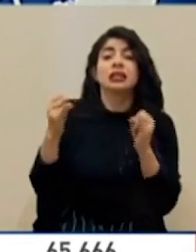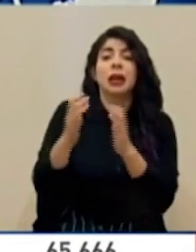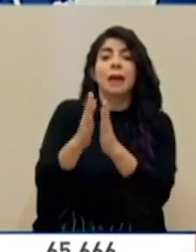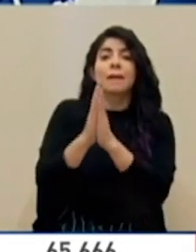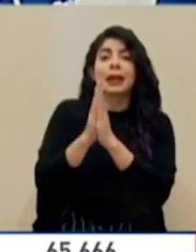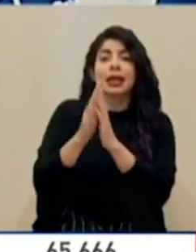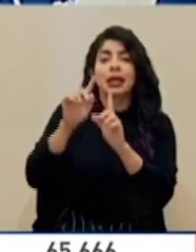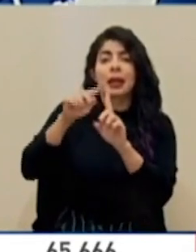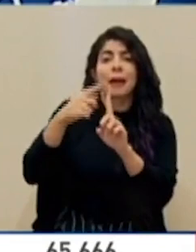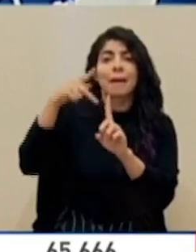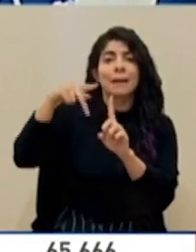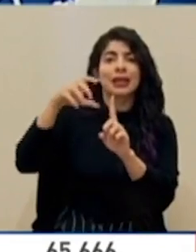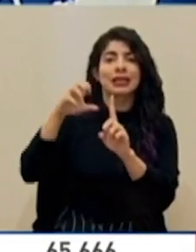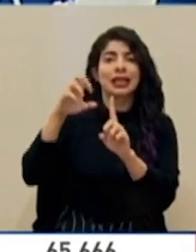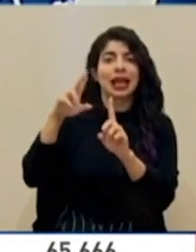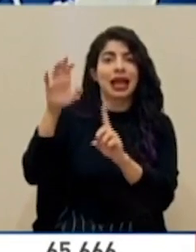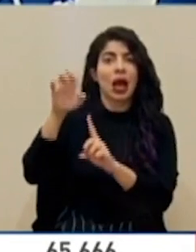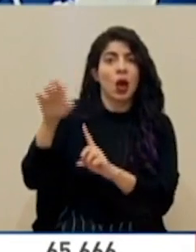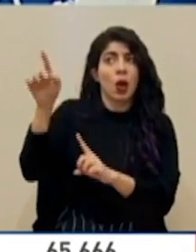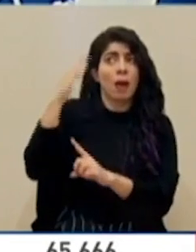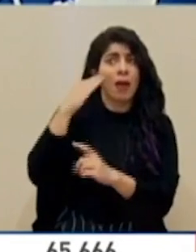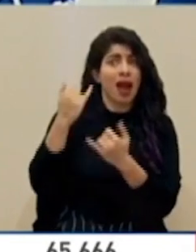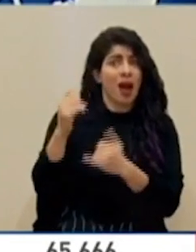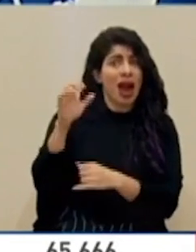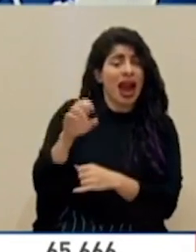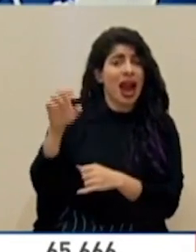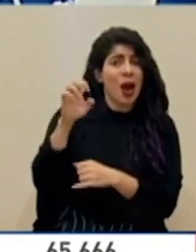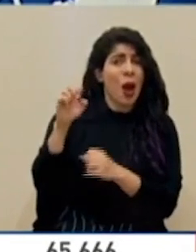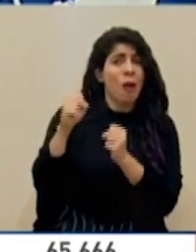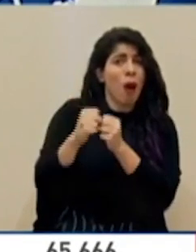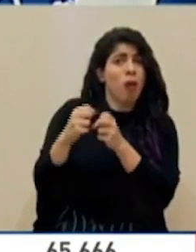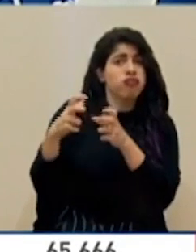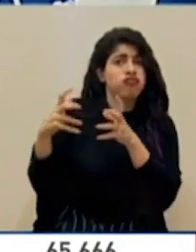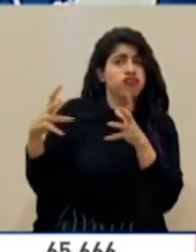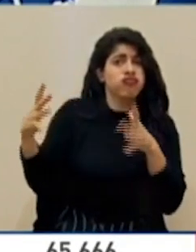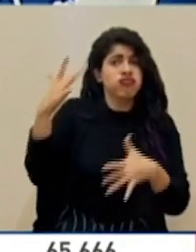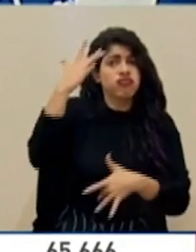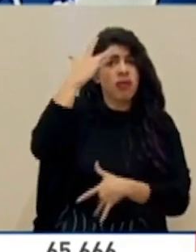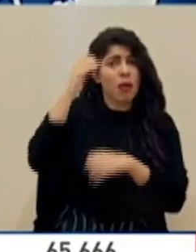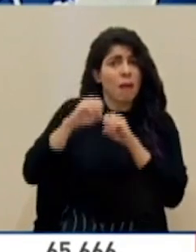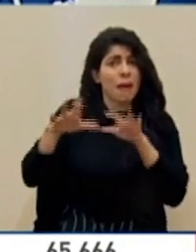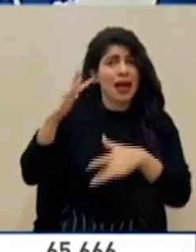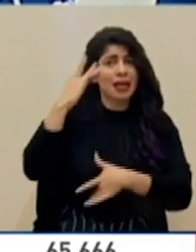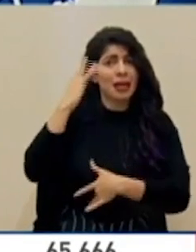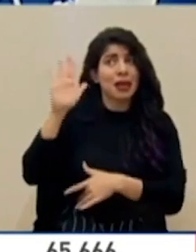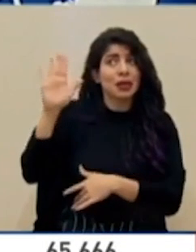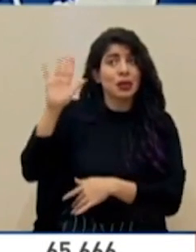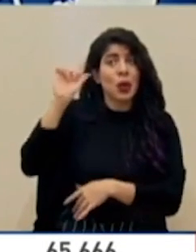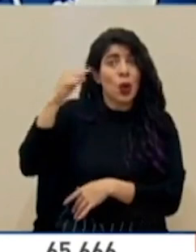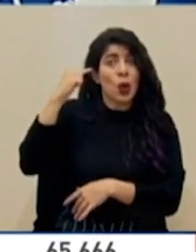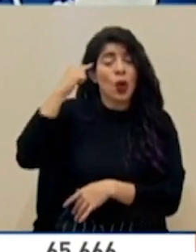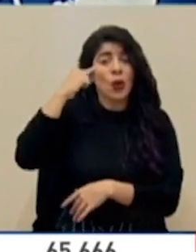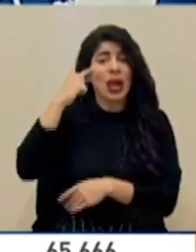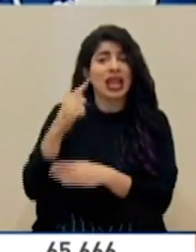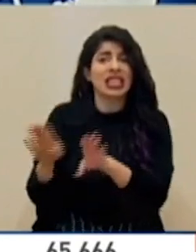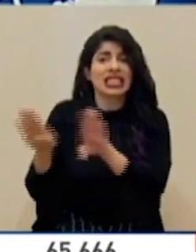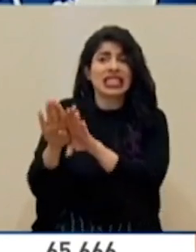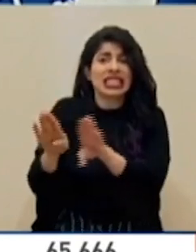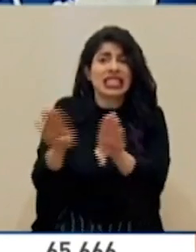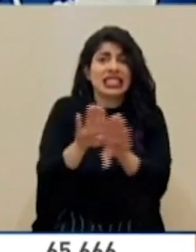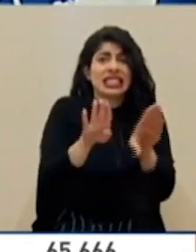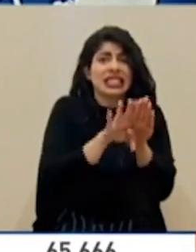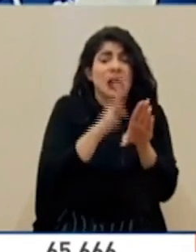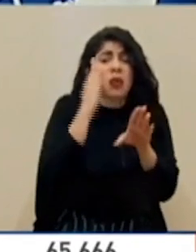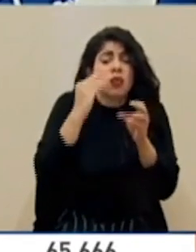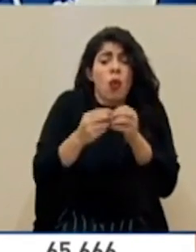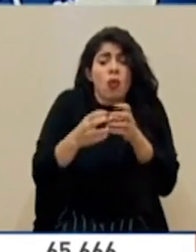visitantes europeos, ya que ahora mismo en Europa es el epicentro de la pandemia y los gobiernos de estos países están haciendo cierres por el alto índice